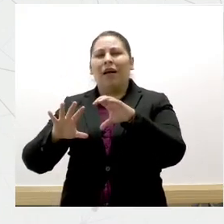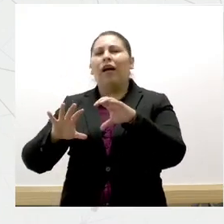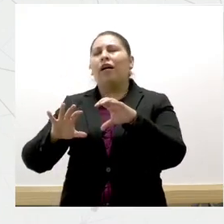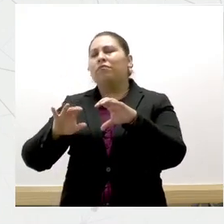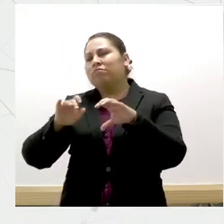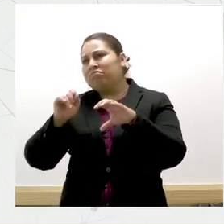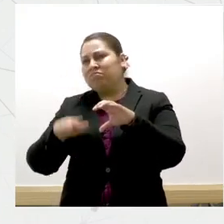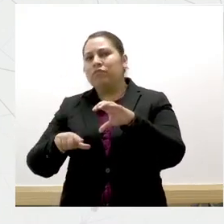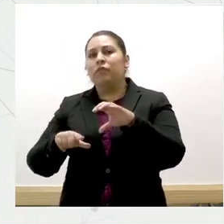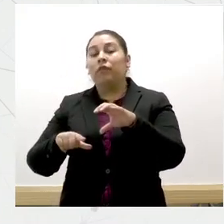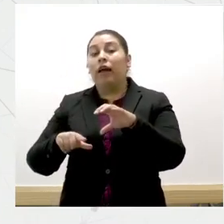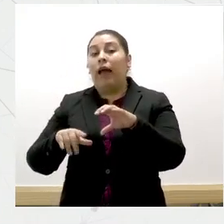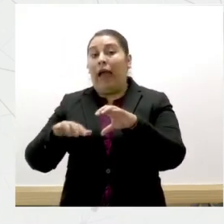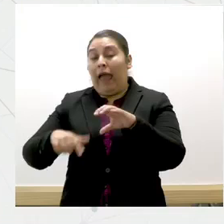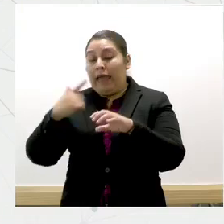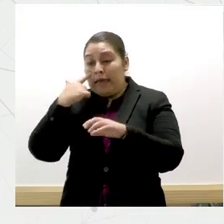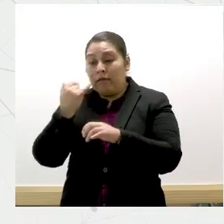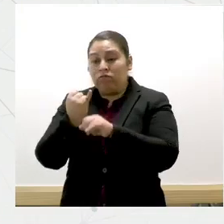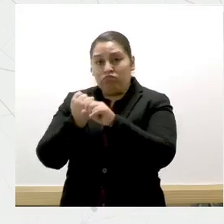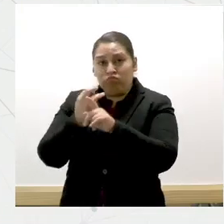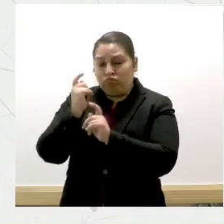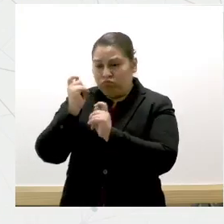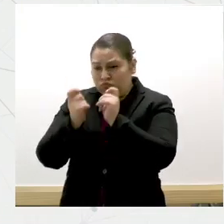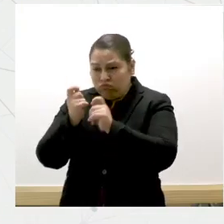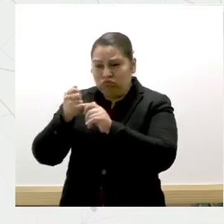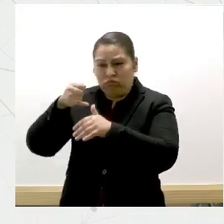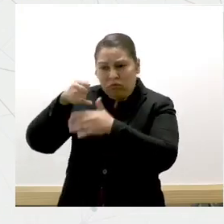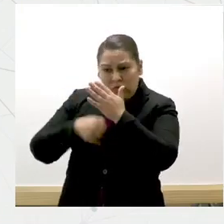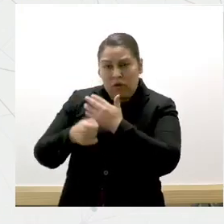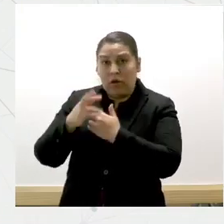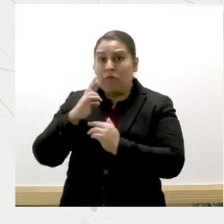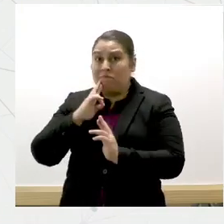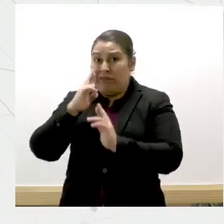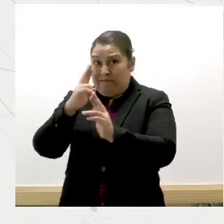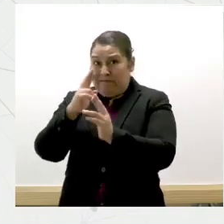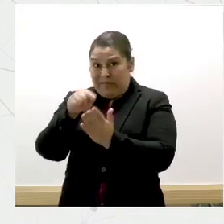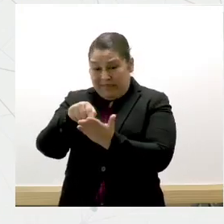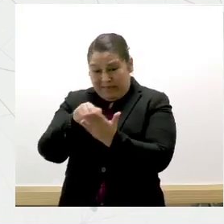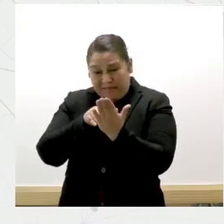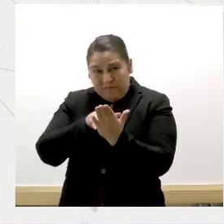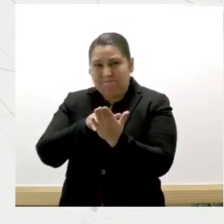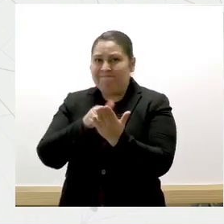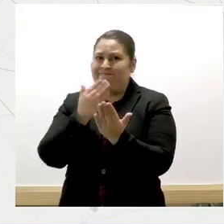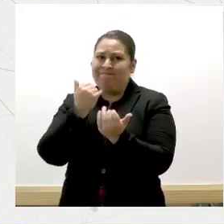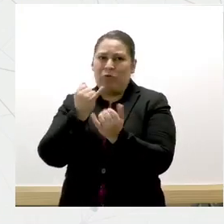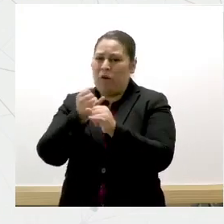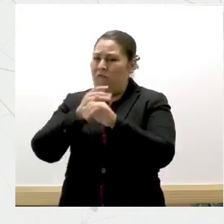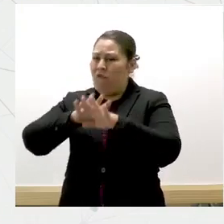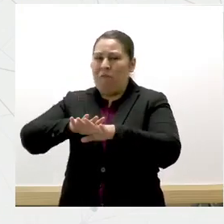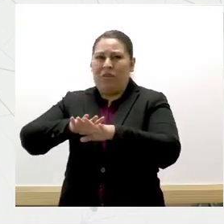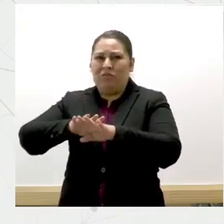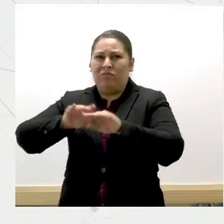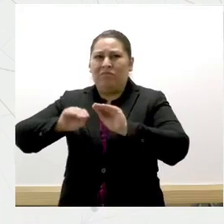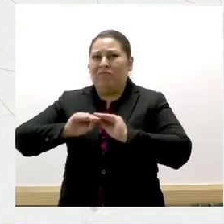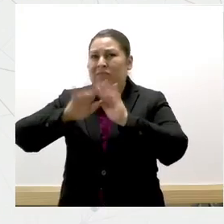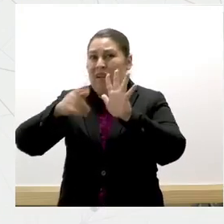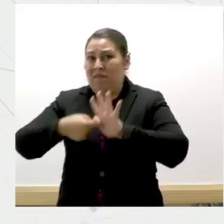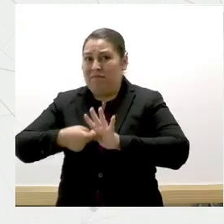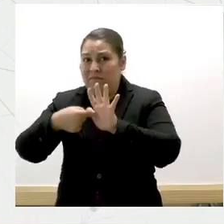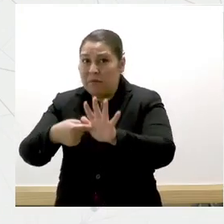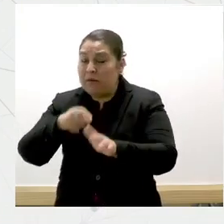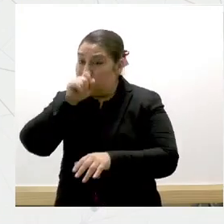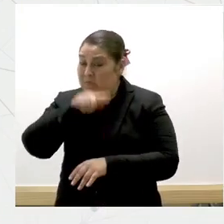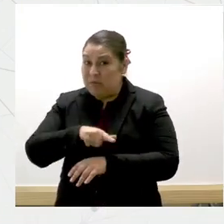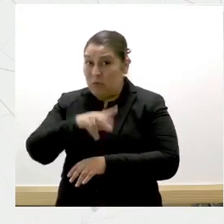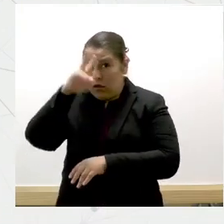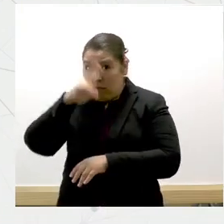un examen de los mismos y no salieron muy positivos los resultados, ni desde el punto de vista de la transparencia, ni de los sesgos, ni de la discriminación, ¿no?